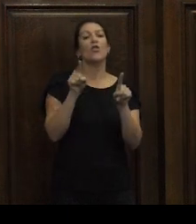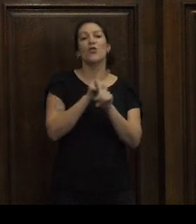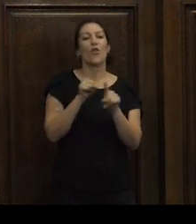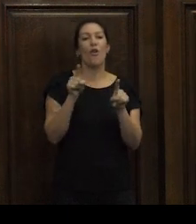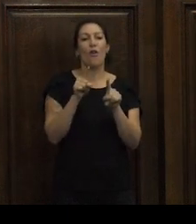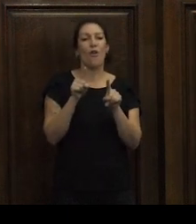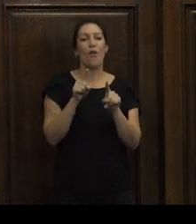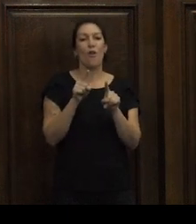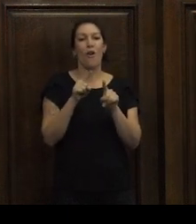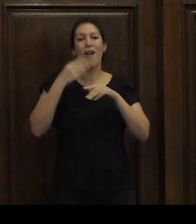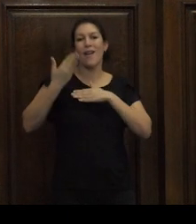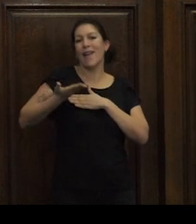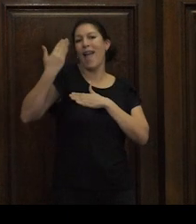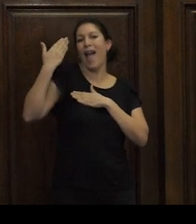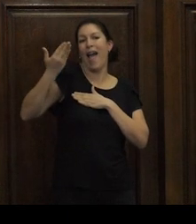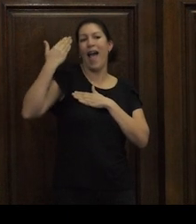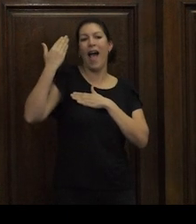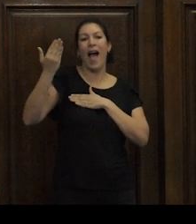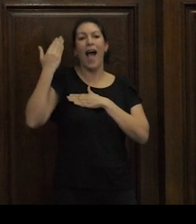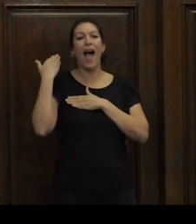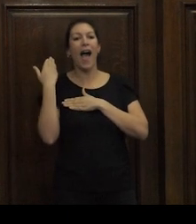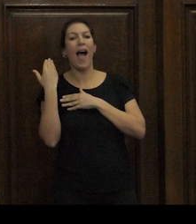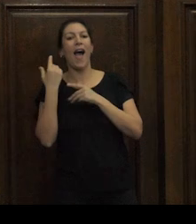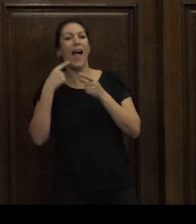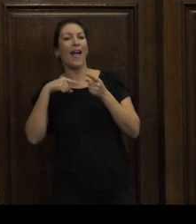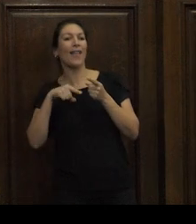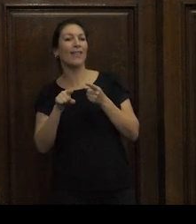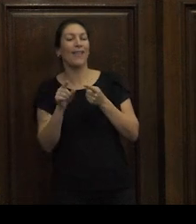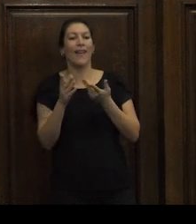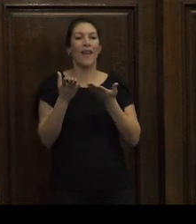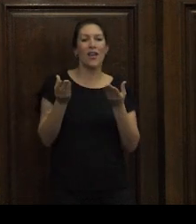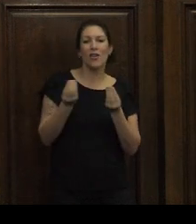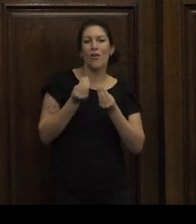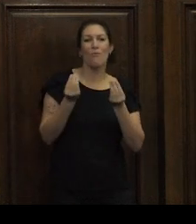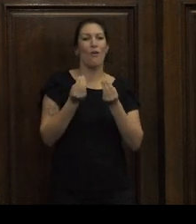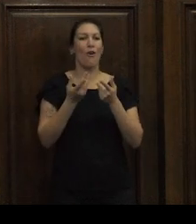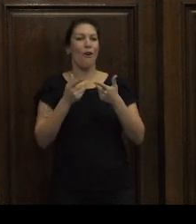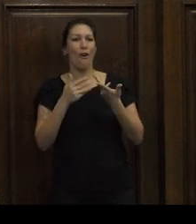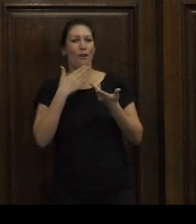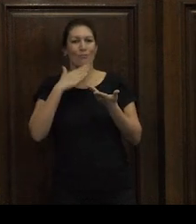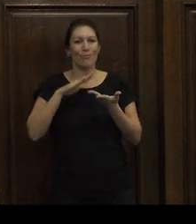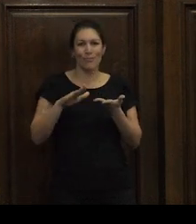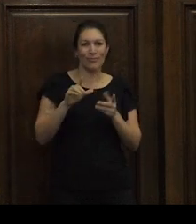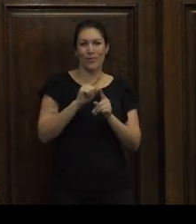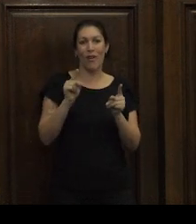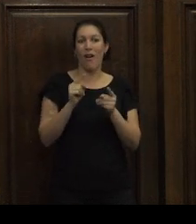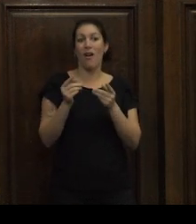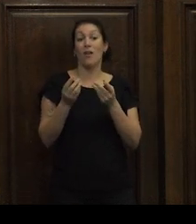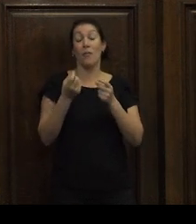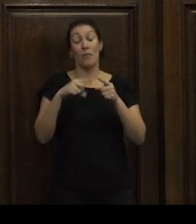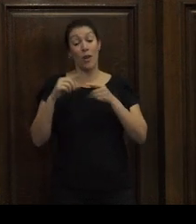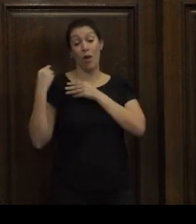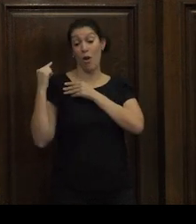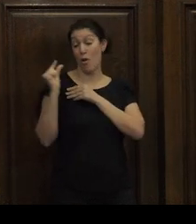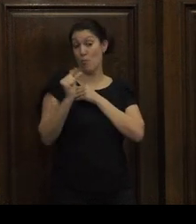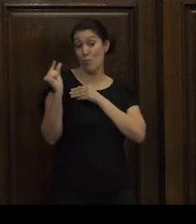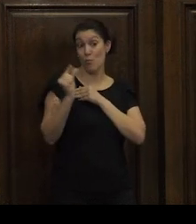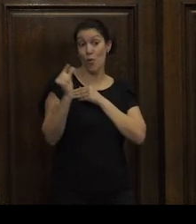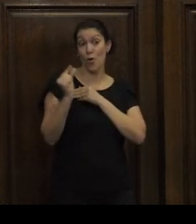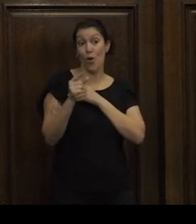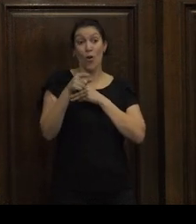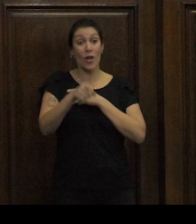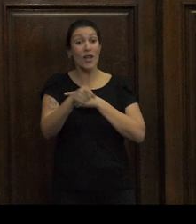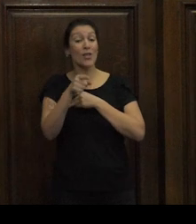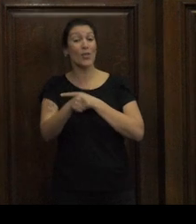que antes se sostuviera incólume sin crítica alguna, claro que no, pero hasta hace poco